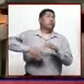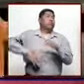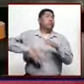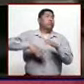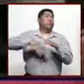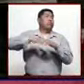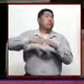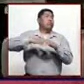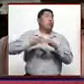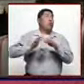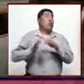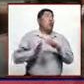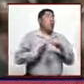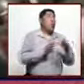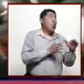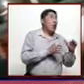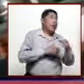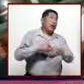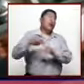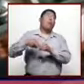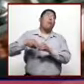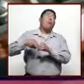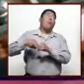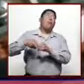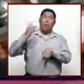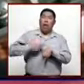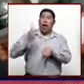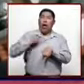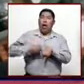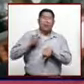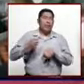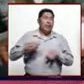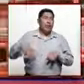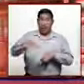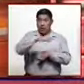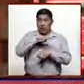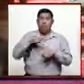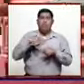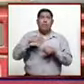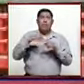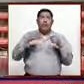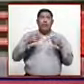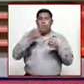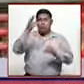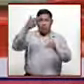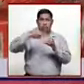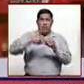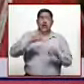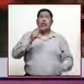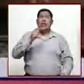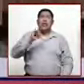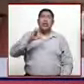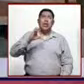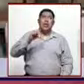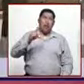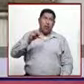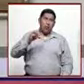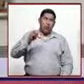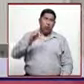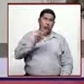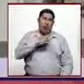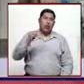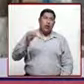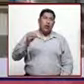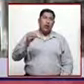de combustible reiteradamente. En las estaciones de servicio Caloma, estación de servicio Potosí y la estación